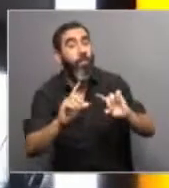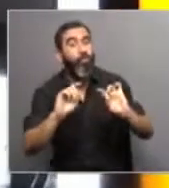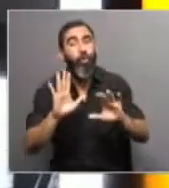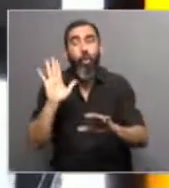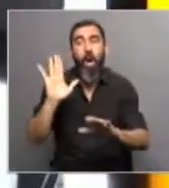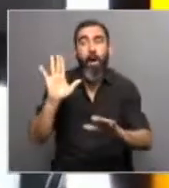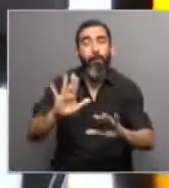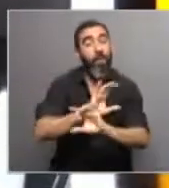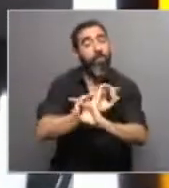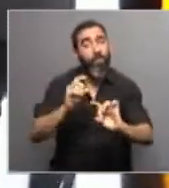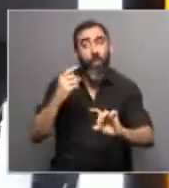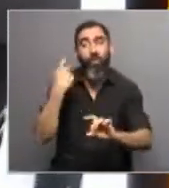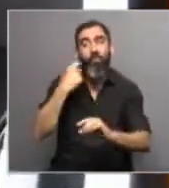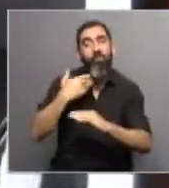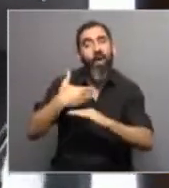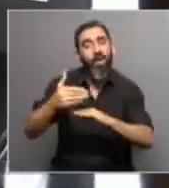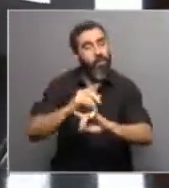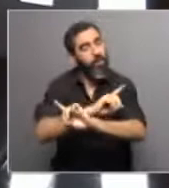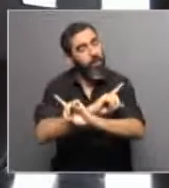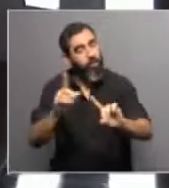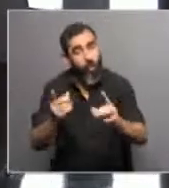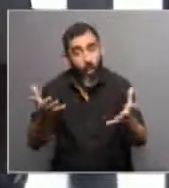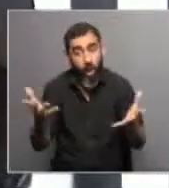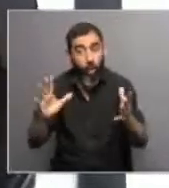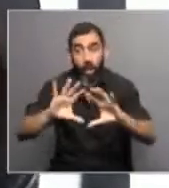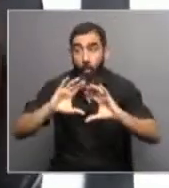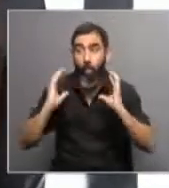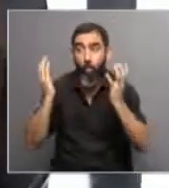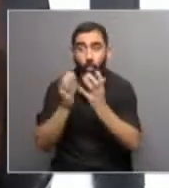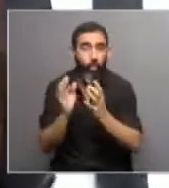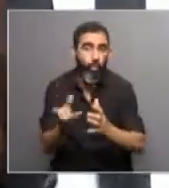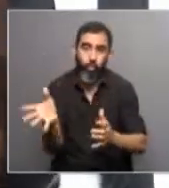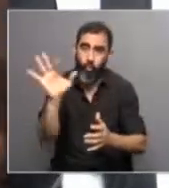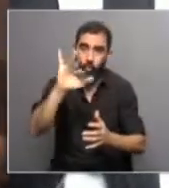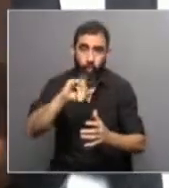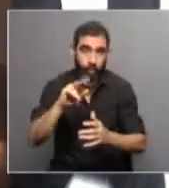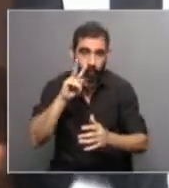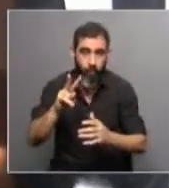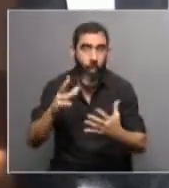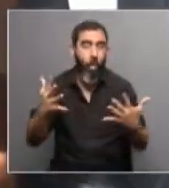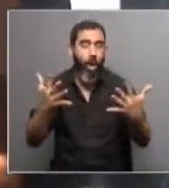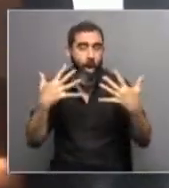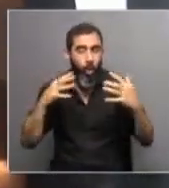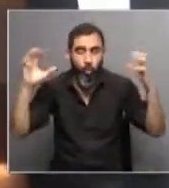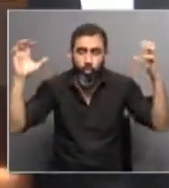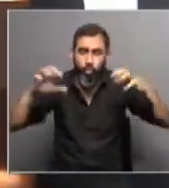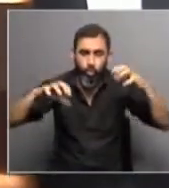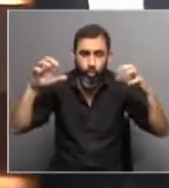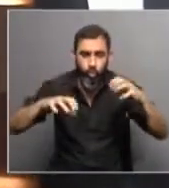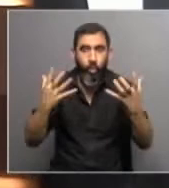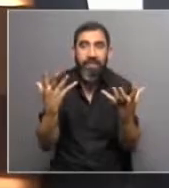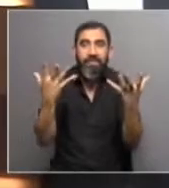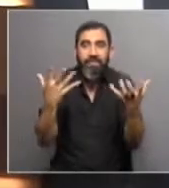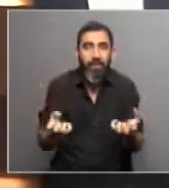amenaza relativamente lejana para manifestarse en todo el planeta y cada día. Olas de calor, lluvias extremas,